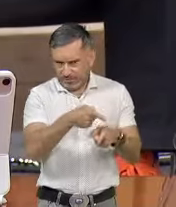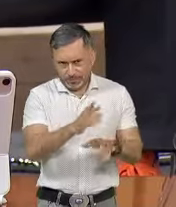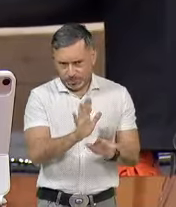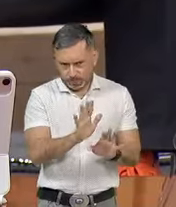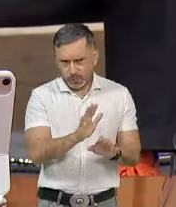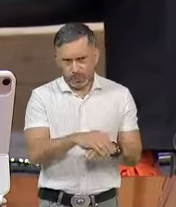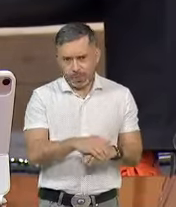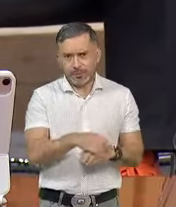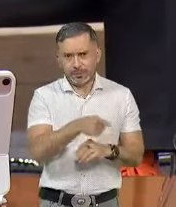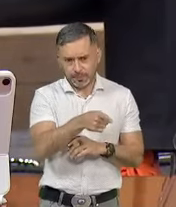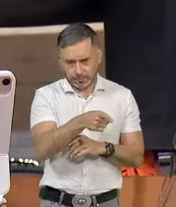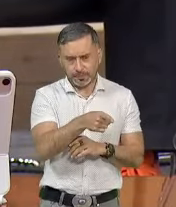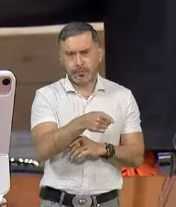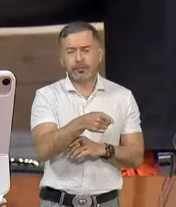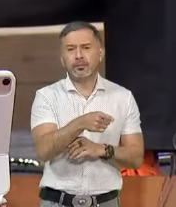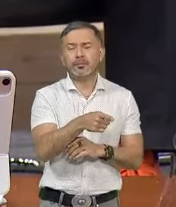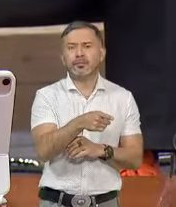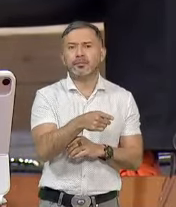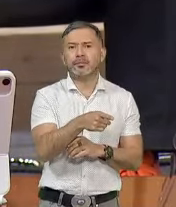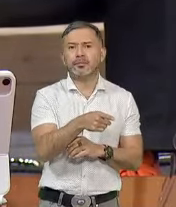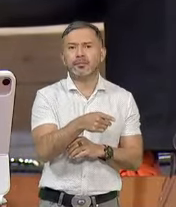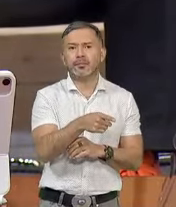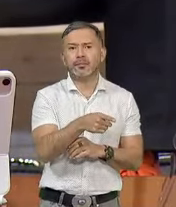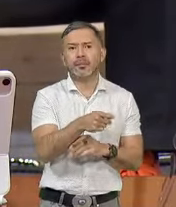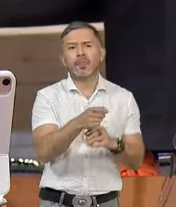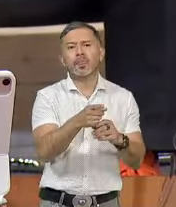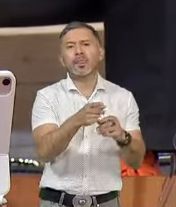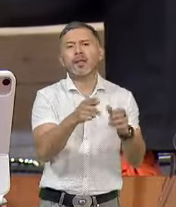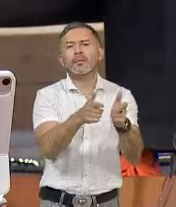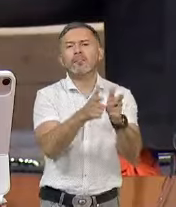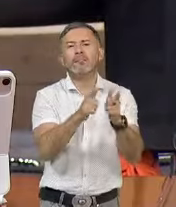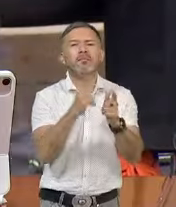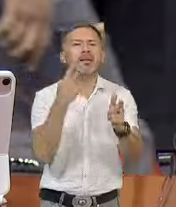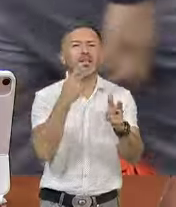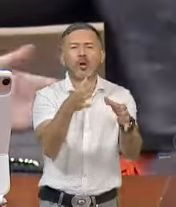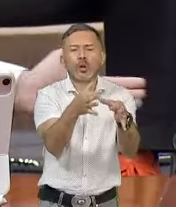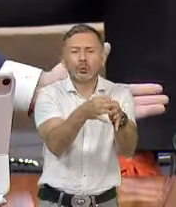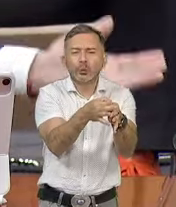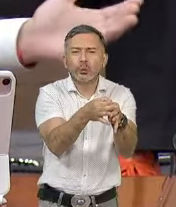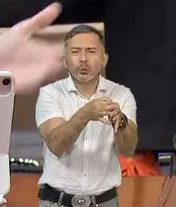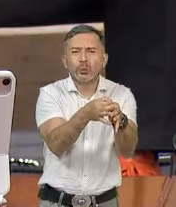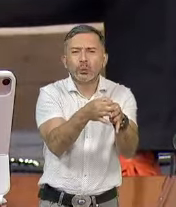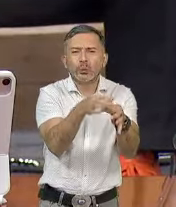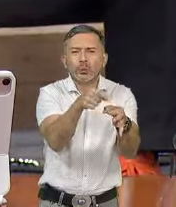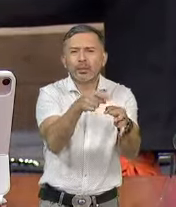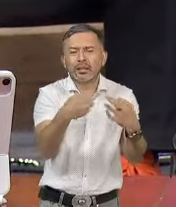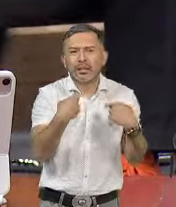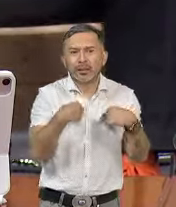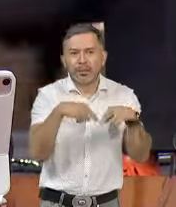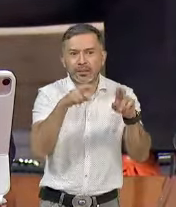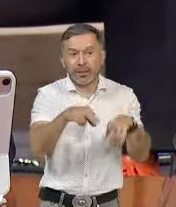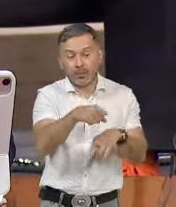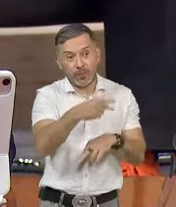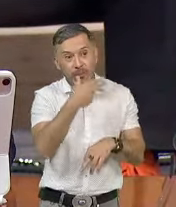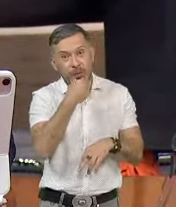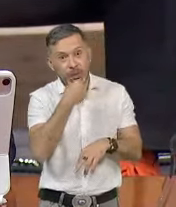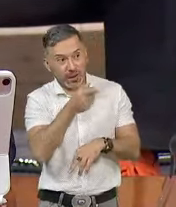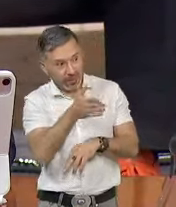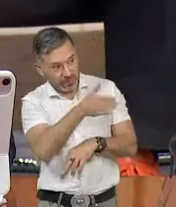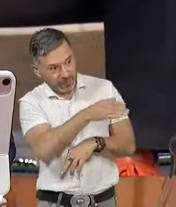me caen muy bien los representantes de los chiquiar sobre todo este señorón que tengo aquí a mi lado